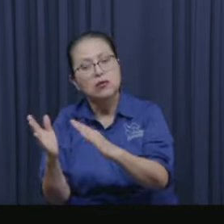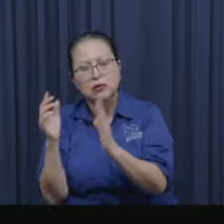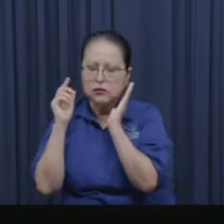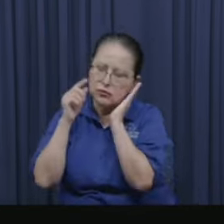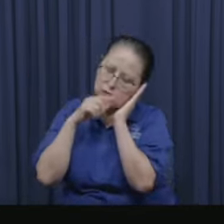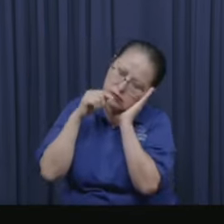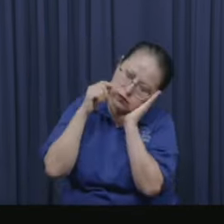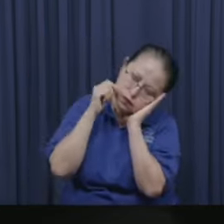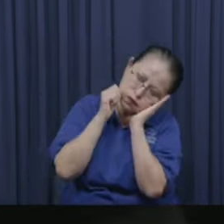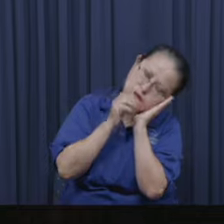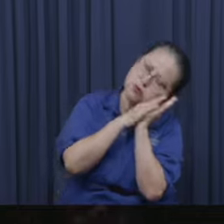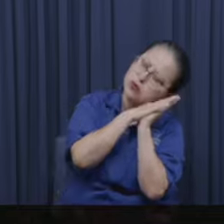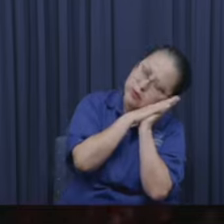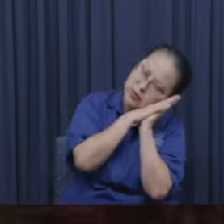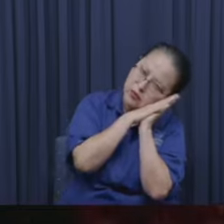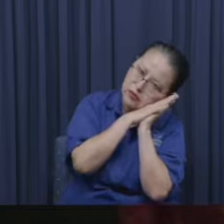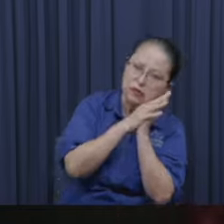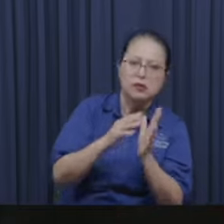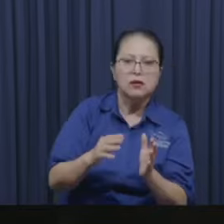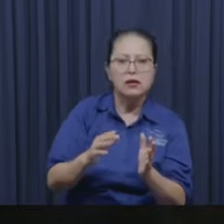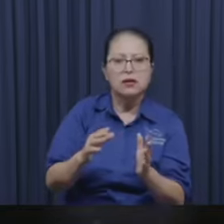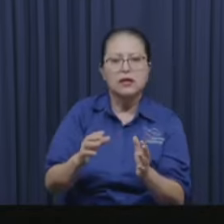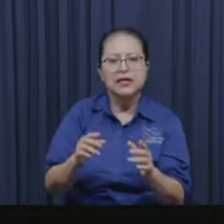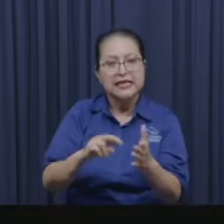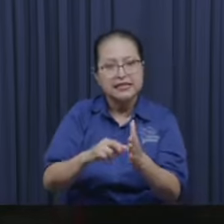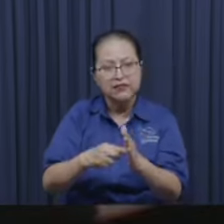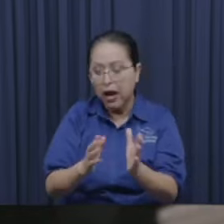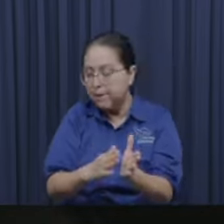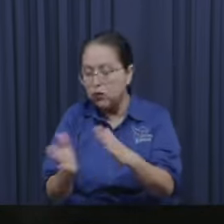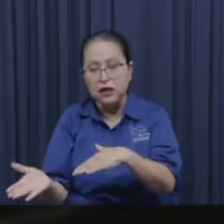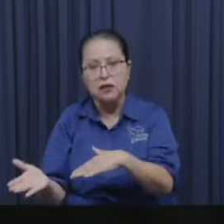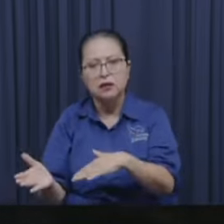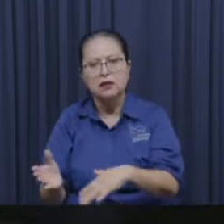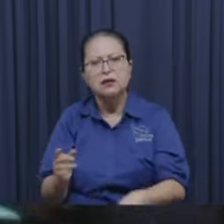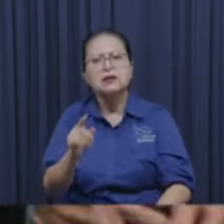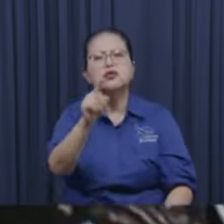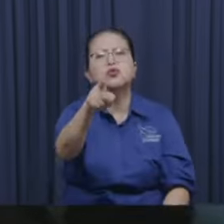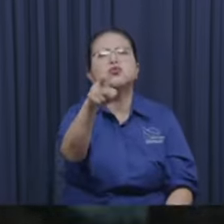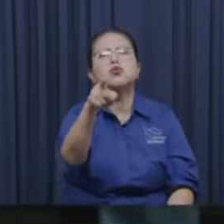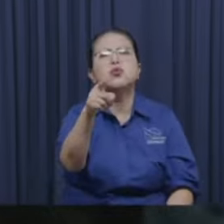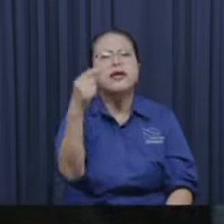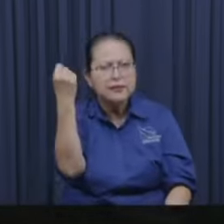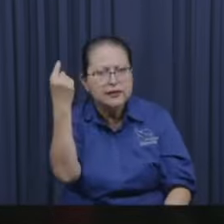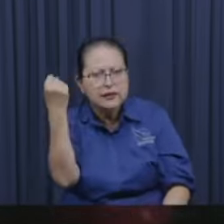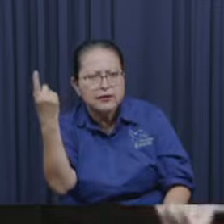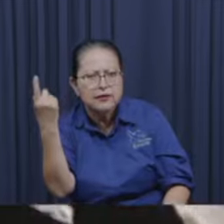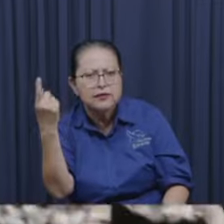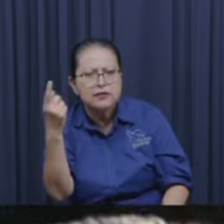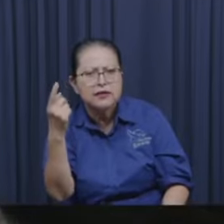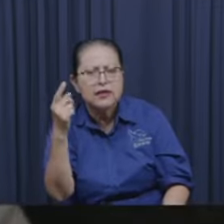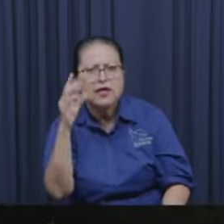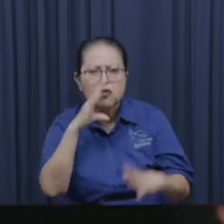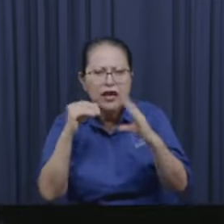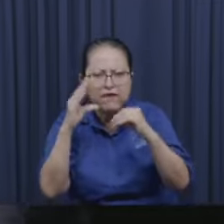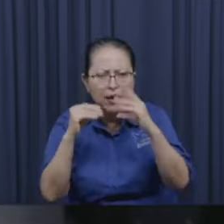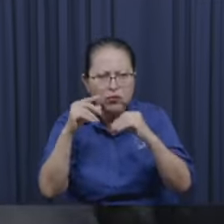muerto Me haces un favor pregúntale al que tiene par acaba entender lo que acaba de